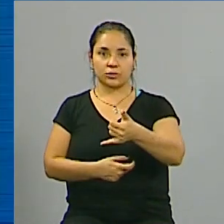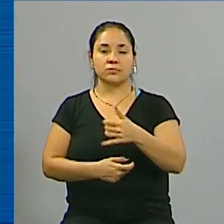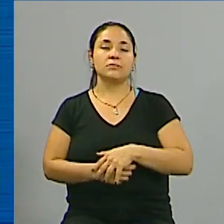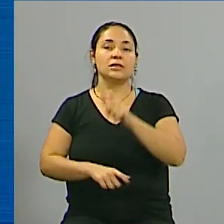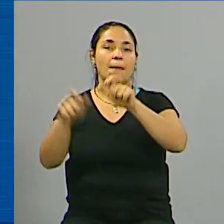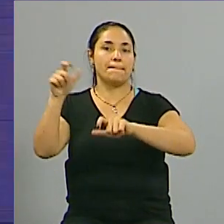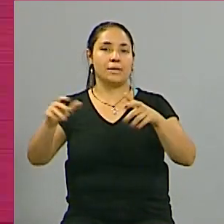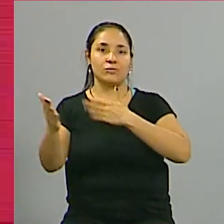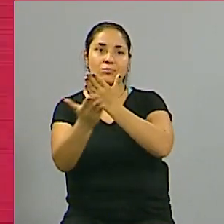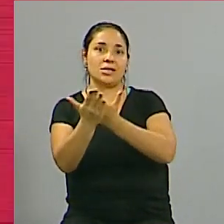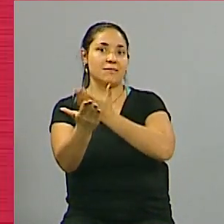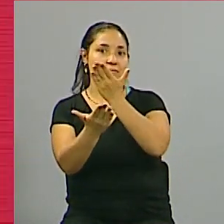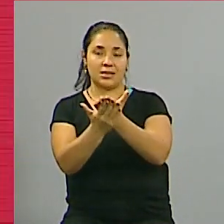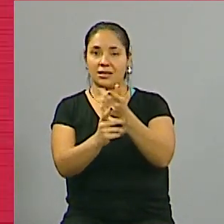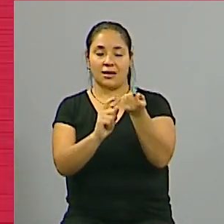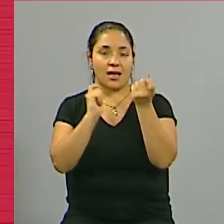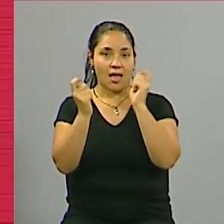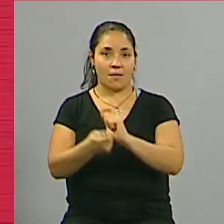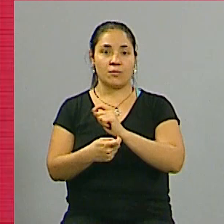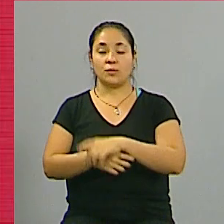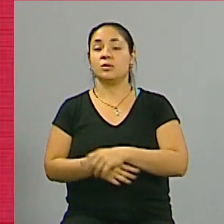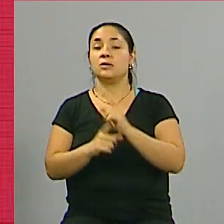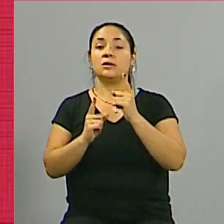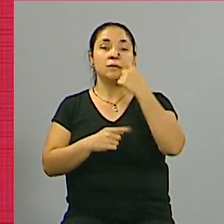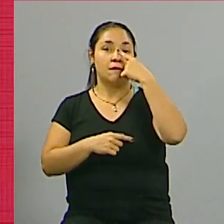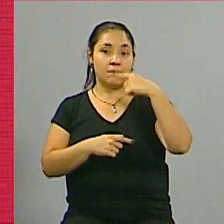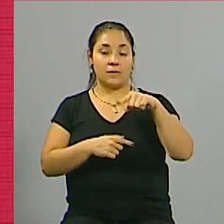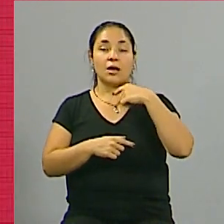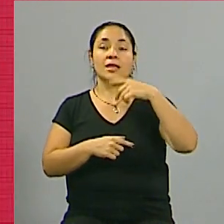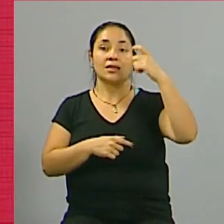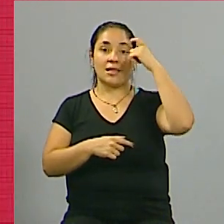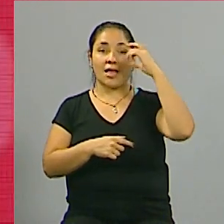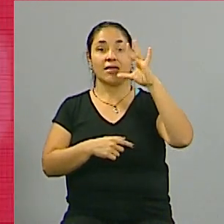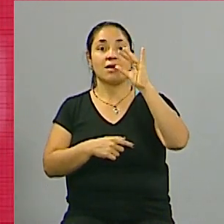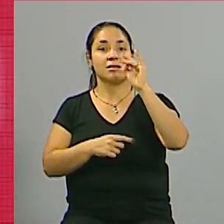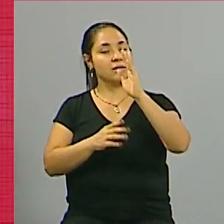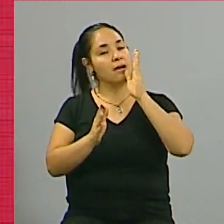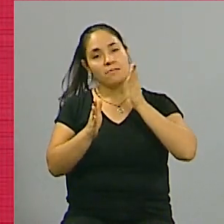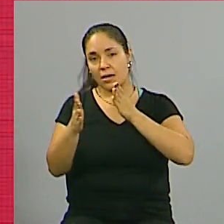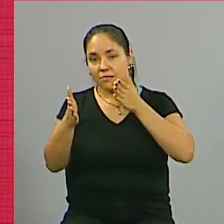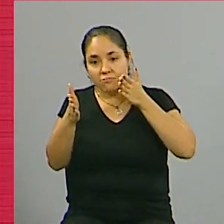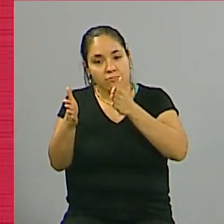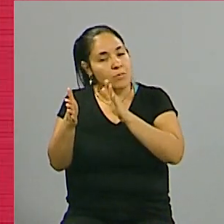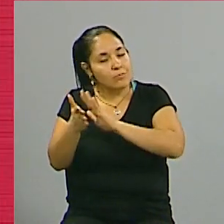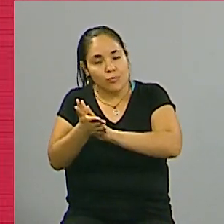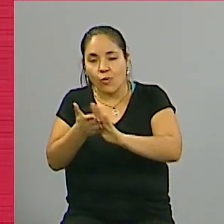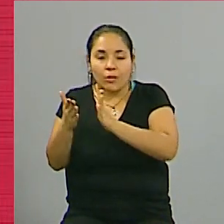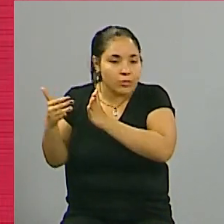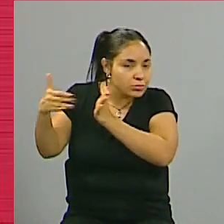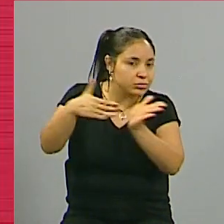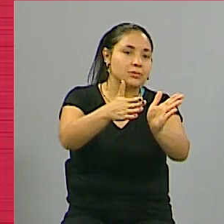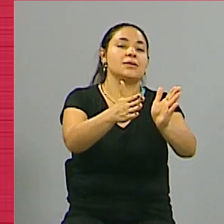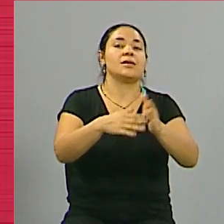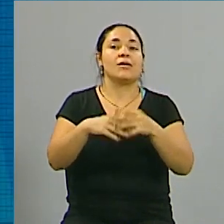lo está pidiendo a este cambio, que una vez finalizado el 10 de diciembre se tome un nuevo rumbo principalmente por la